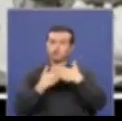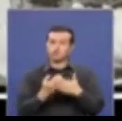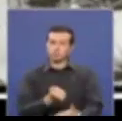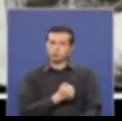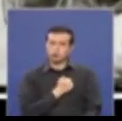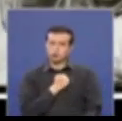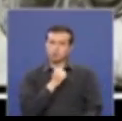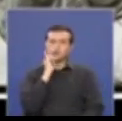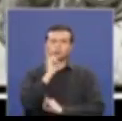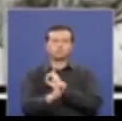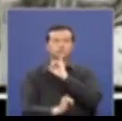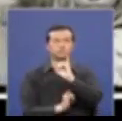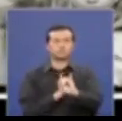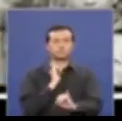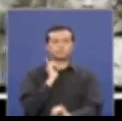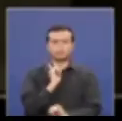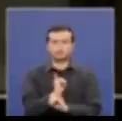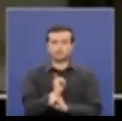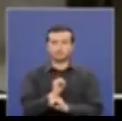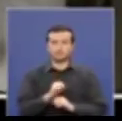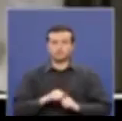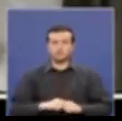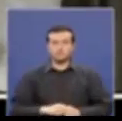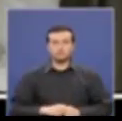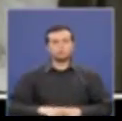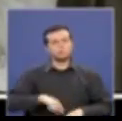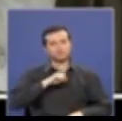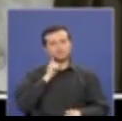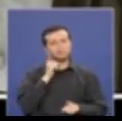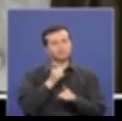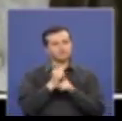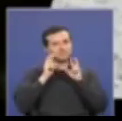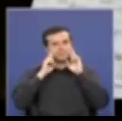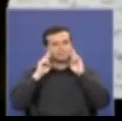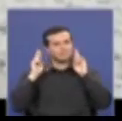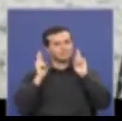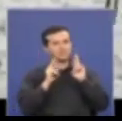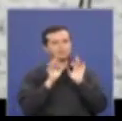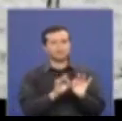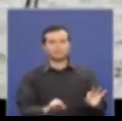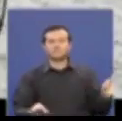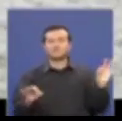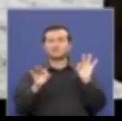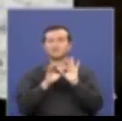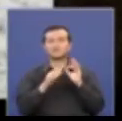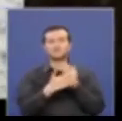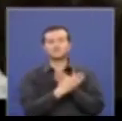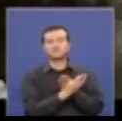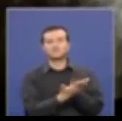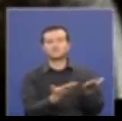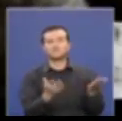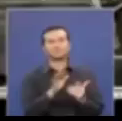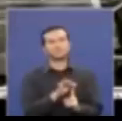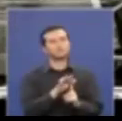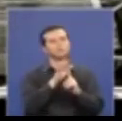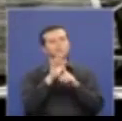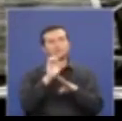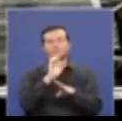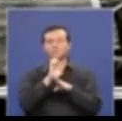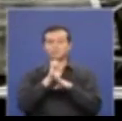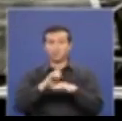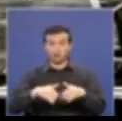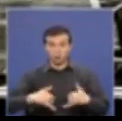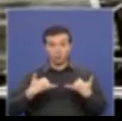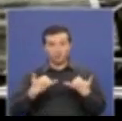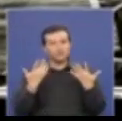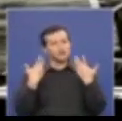patrimonial internacional. Así se reconoce la importancia mundial de este patrimonio documental de Ecuador, que